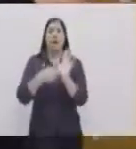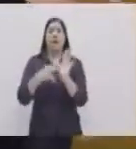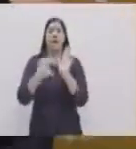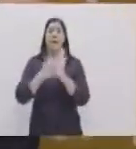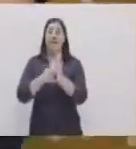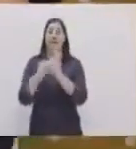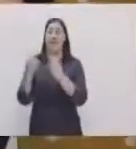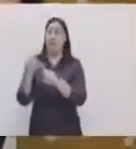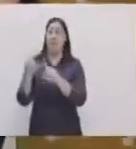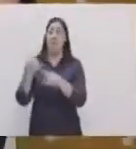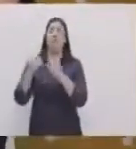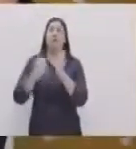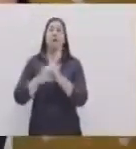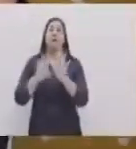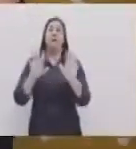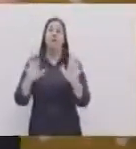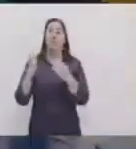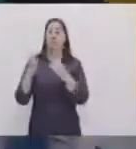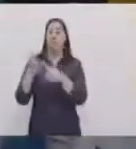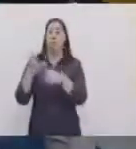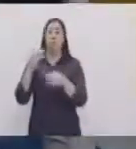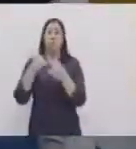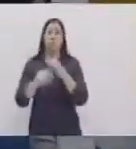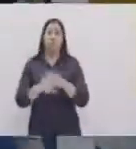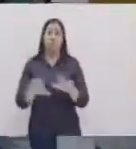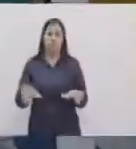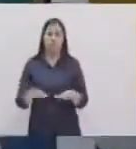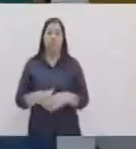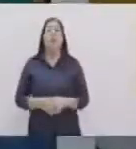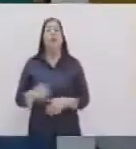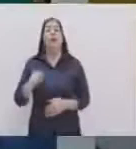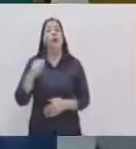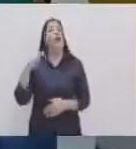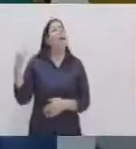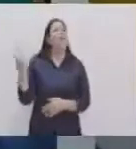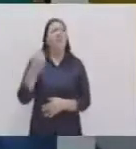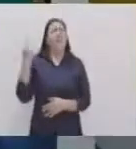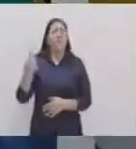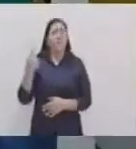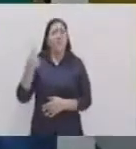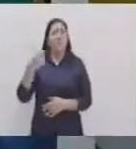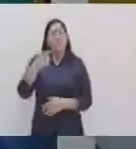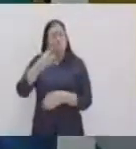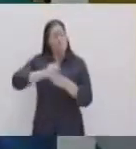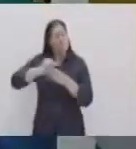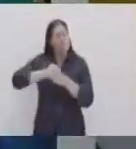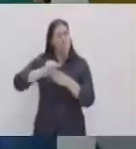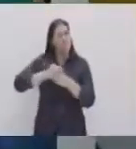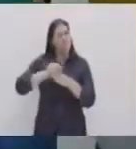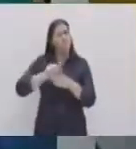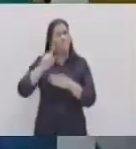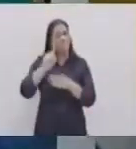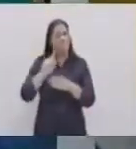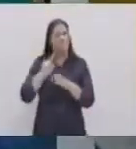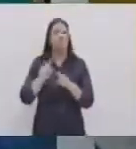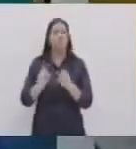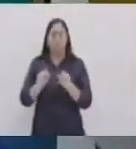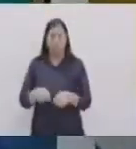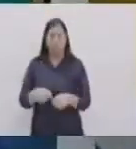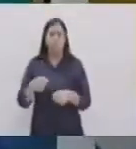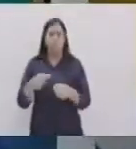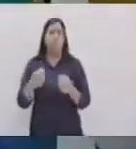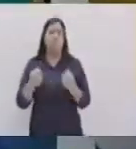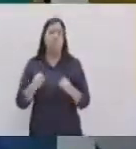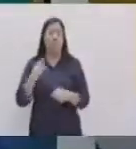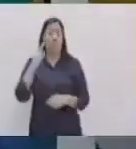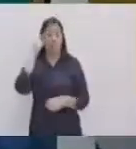ejemplificación y de criterios sapiensal. Es muy importante que practiques lo aprendido. Puedes hacerlo en tu portafolio. Recuérdate que